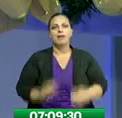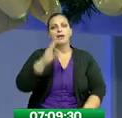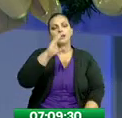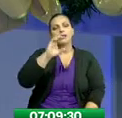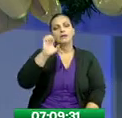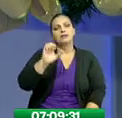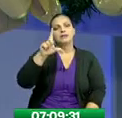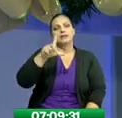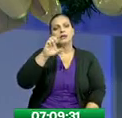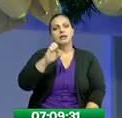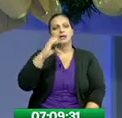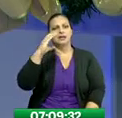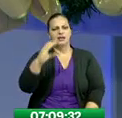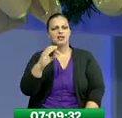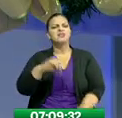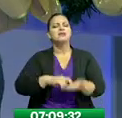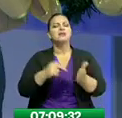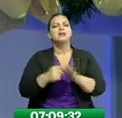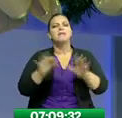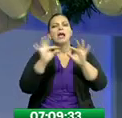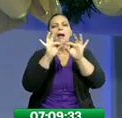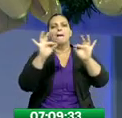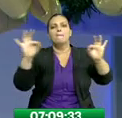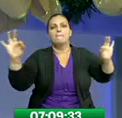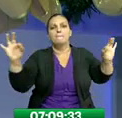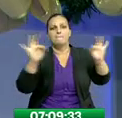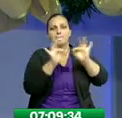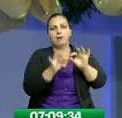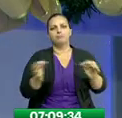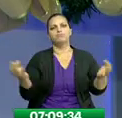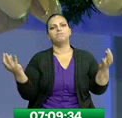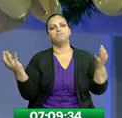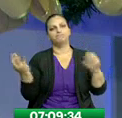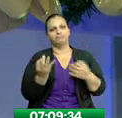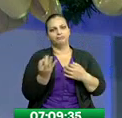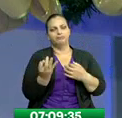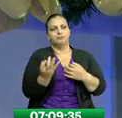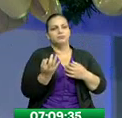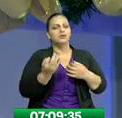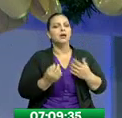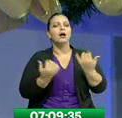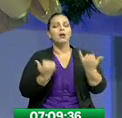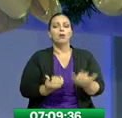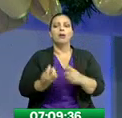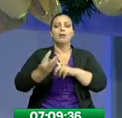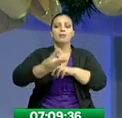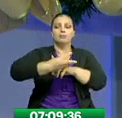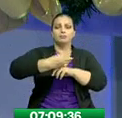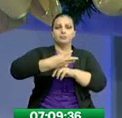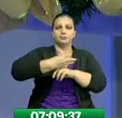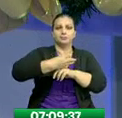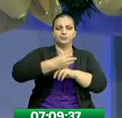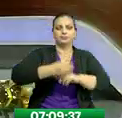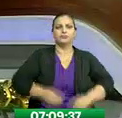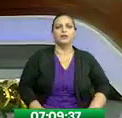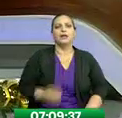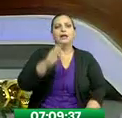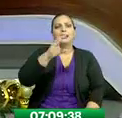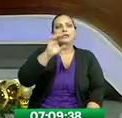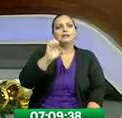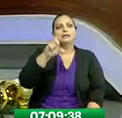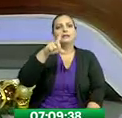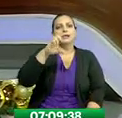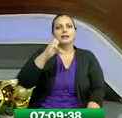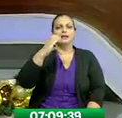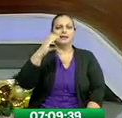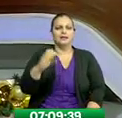por donde pasan los cables, donde hay los postes. Por ahí va a pasar Internet, está pasando Internet. SELEC es un distribuidor de Internet, eso llega. Donde